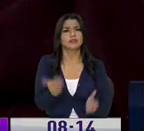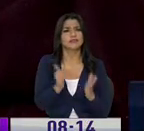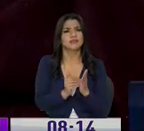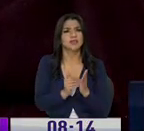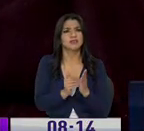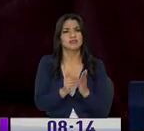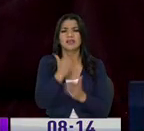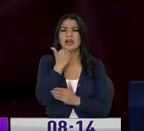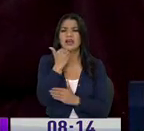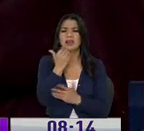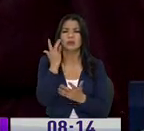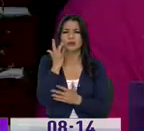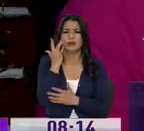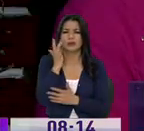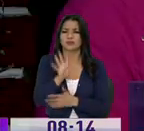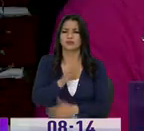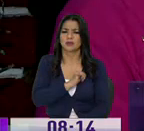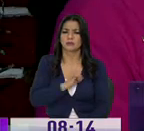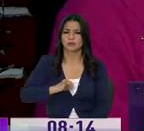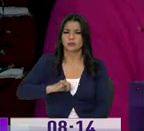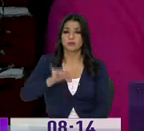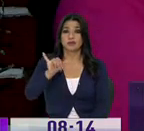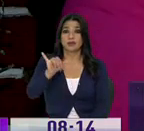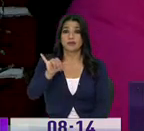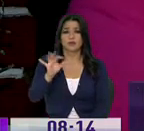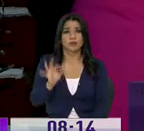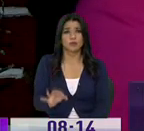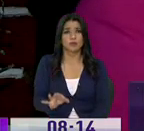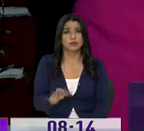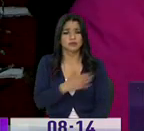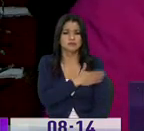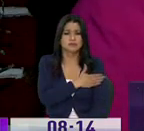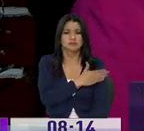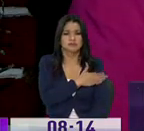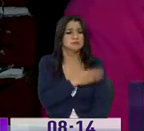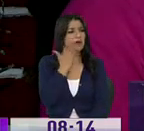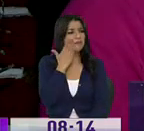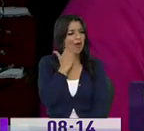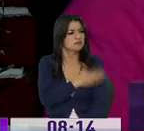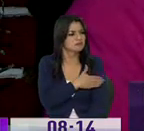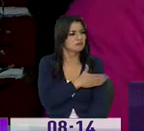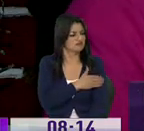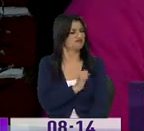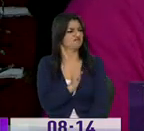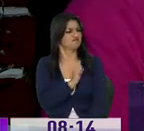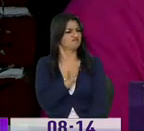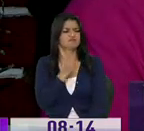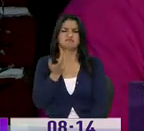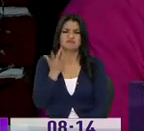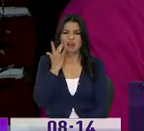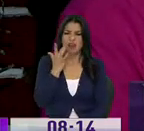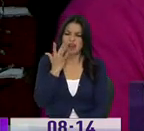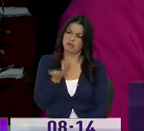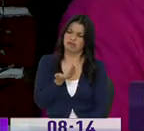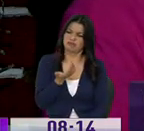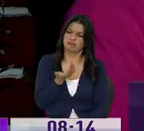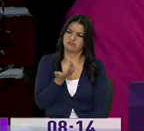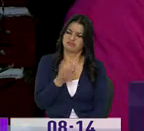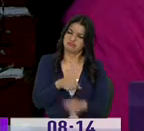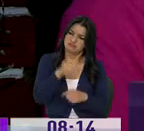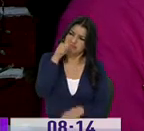emitir algunas señales. El día sábado ya cogí a mamá. Mamá, yo dije, ¿qué